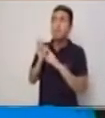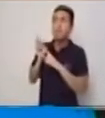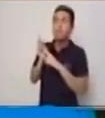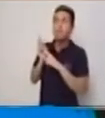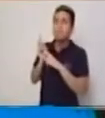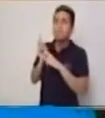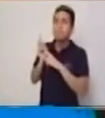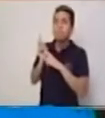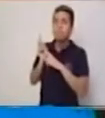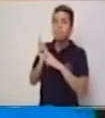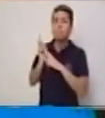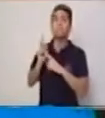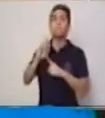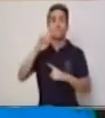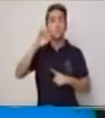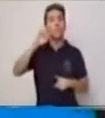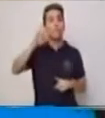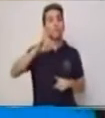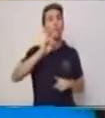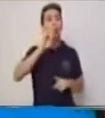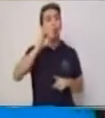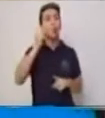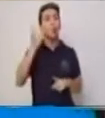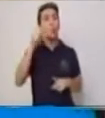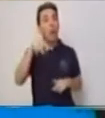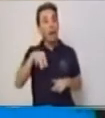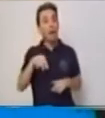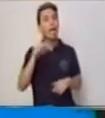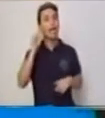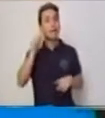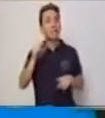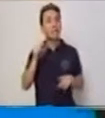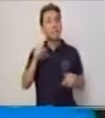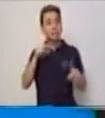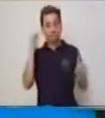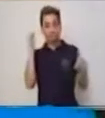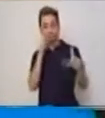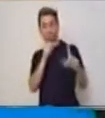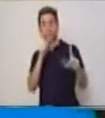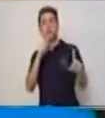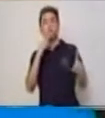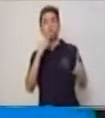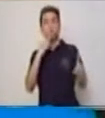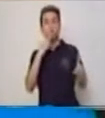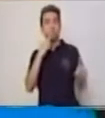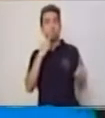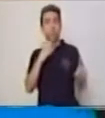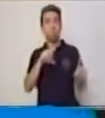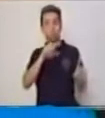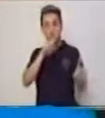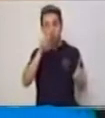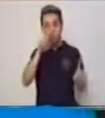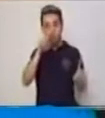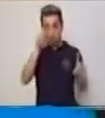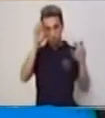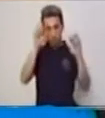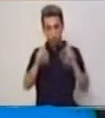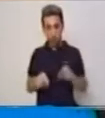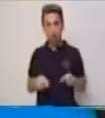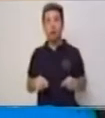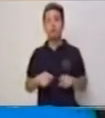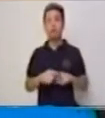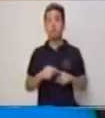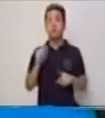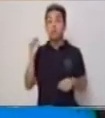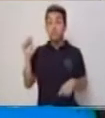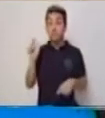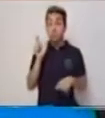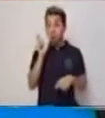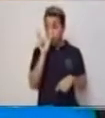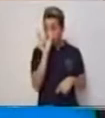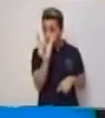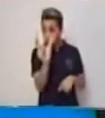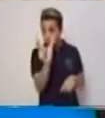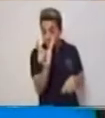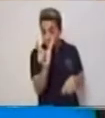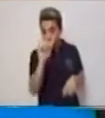hablando de Juan. Esta palabra Juan va a ser mi sujeto.